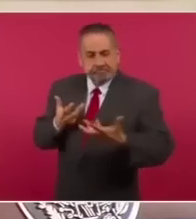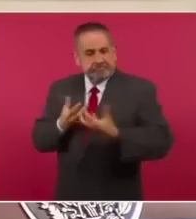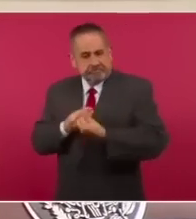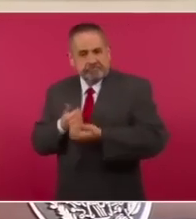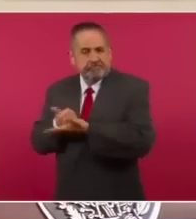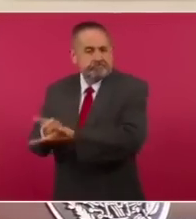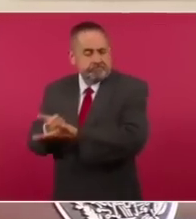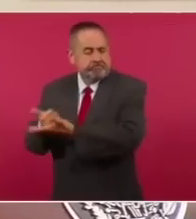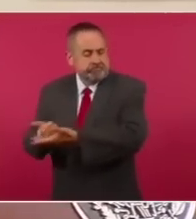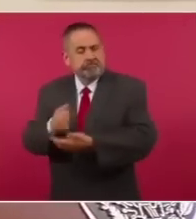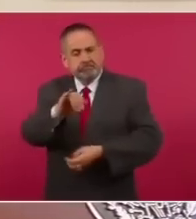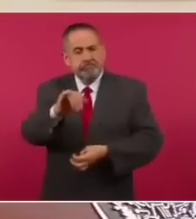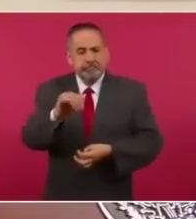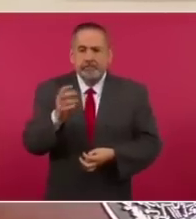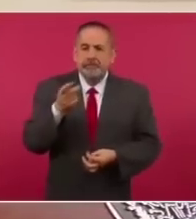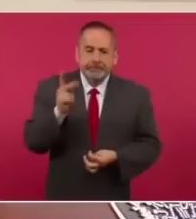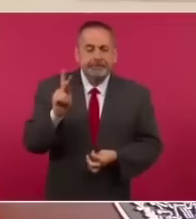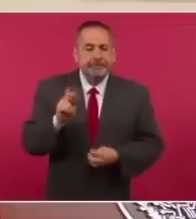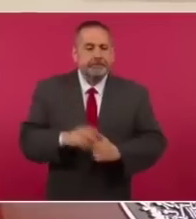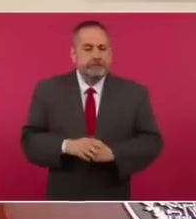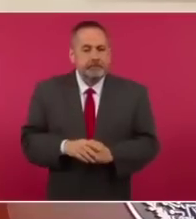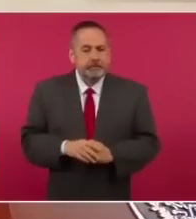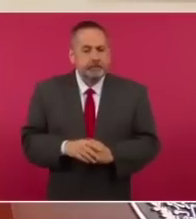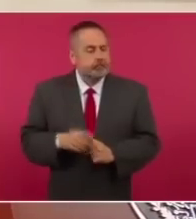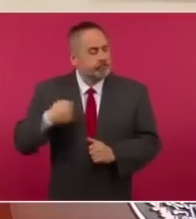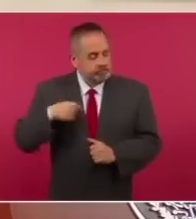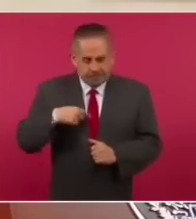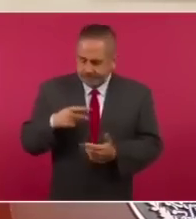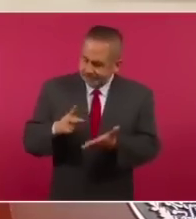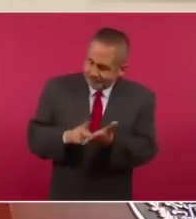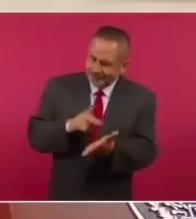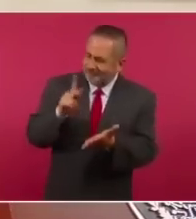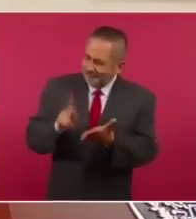pero no vamos a dejar de insistir